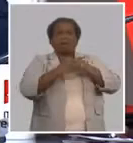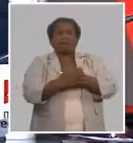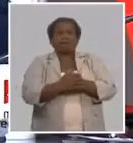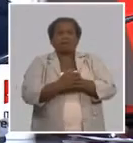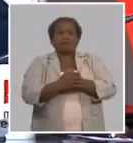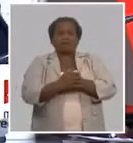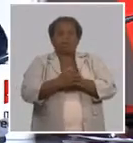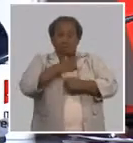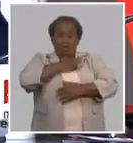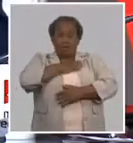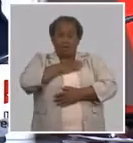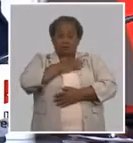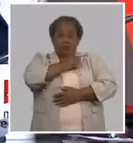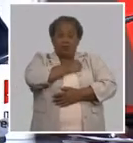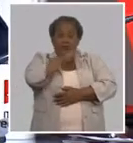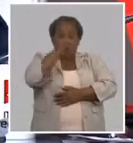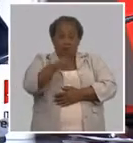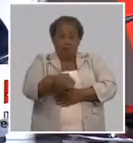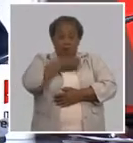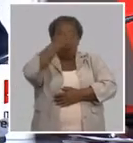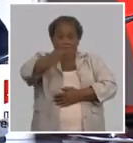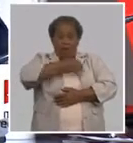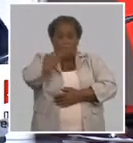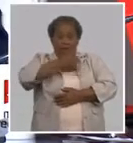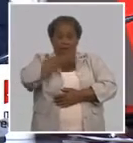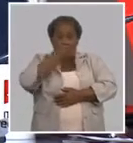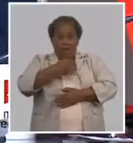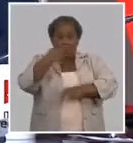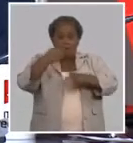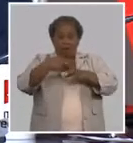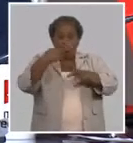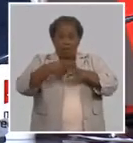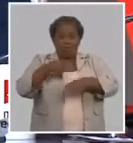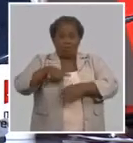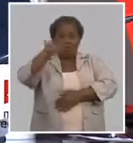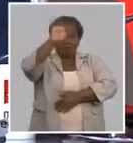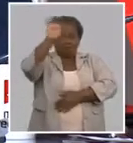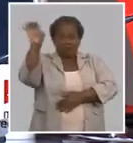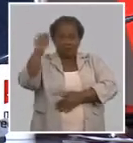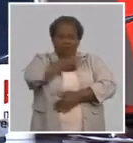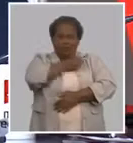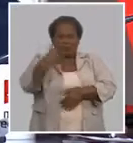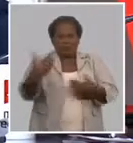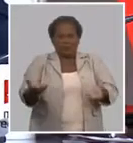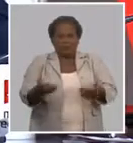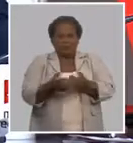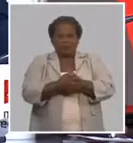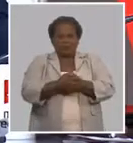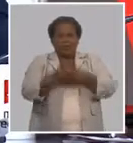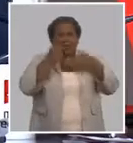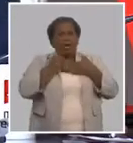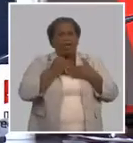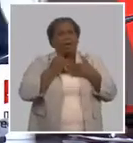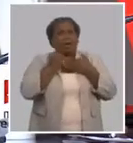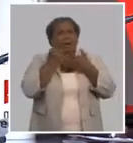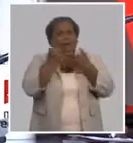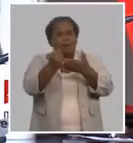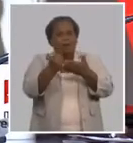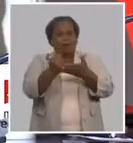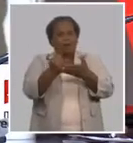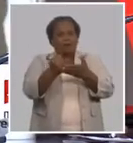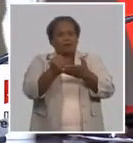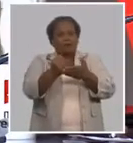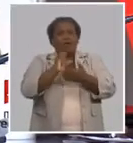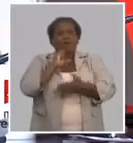nosotros queremos el día de hoy en nombre del instituto aeronáutica civil de cuba apoyar el concepto